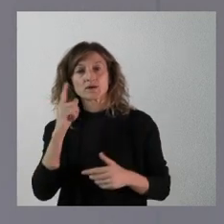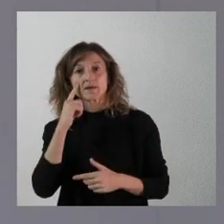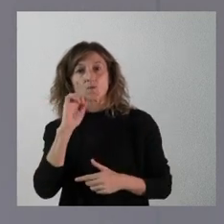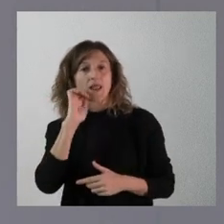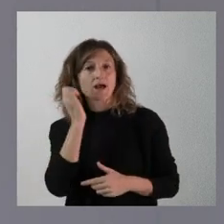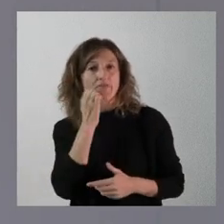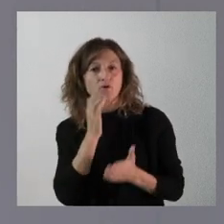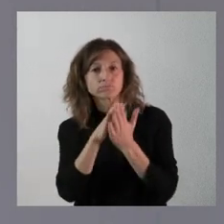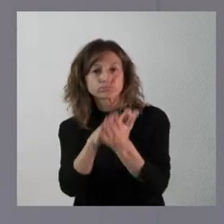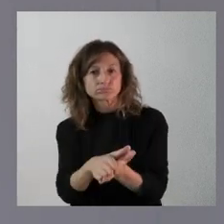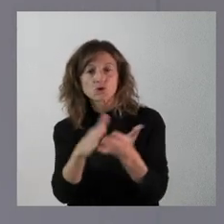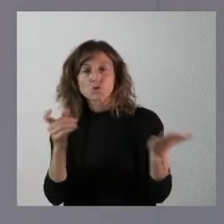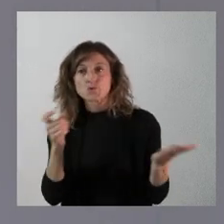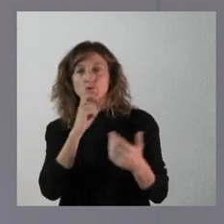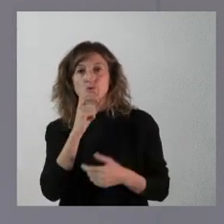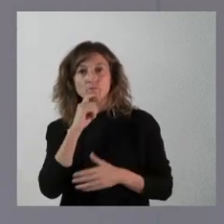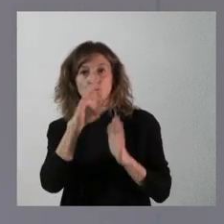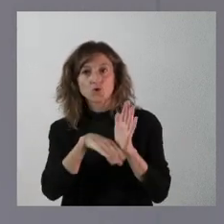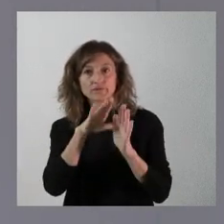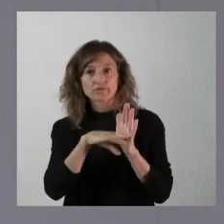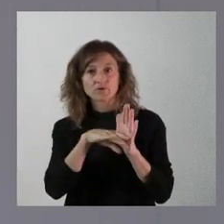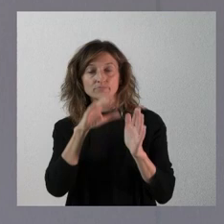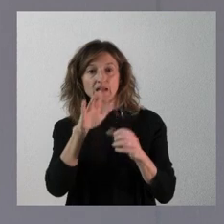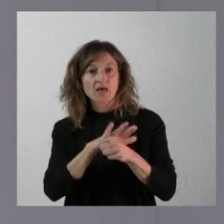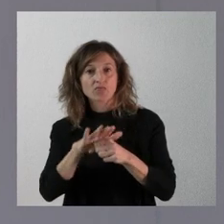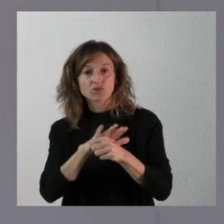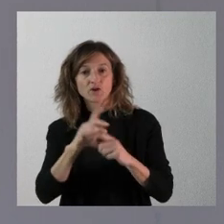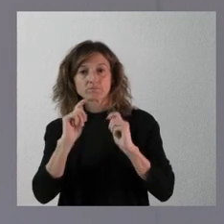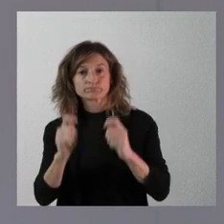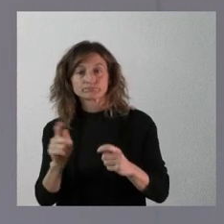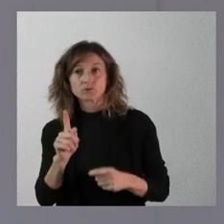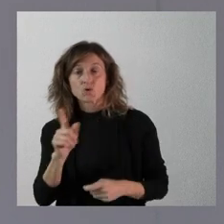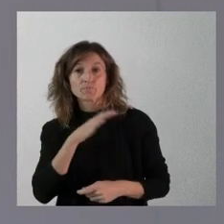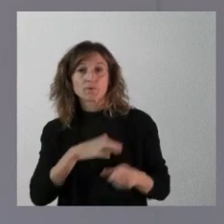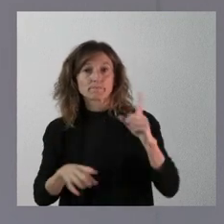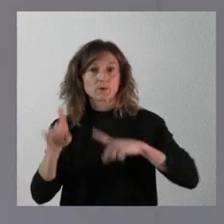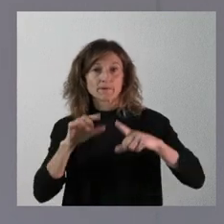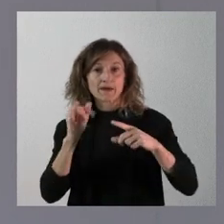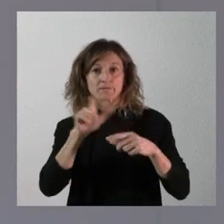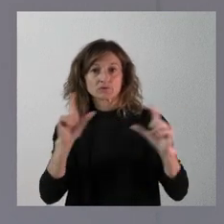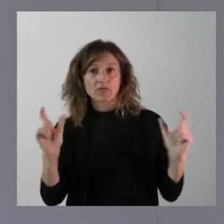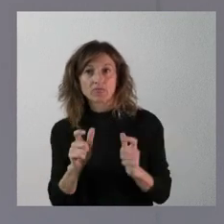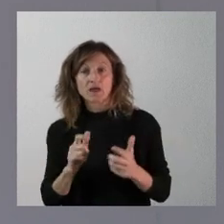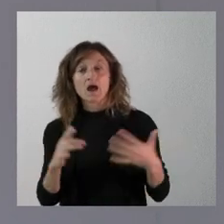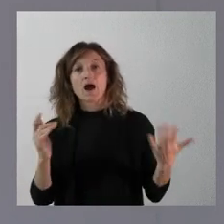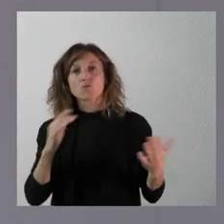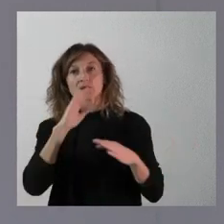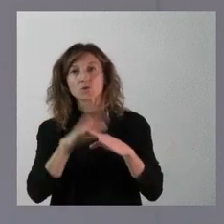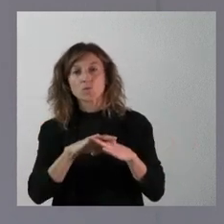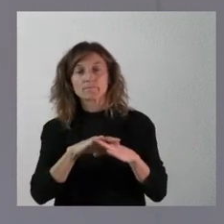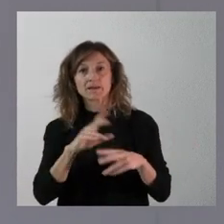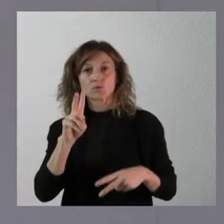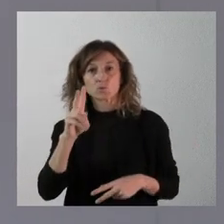alegaciones que tendríamos que presentar y cuáles son las condiciones para estas zonas no predeterminadas que tienen problemas demográficos aunque no cumplan a nivel